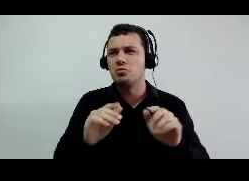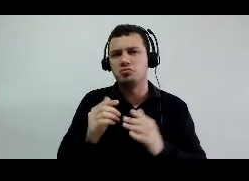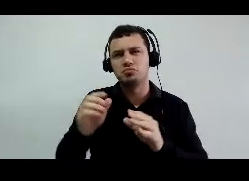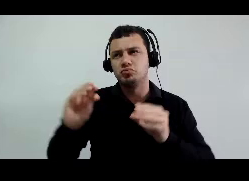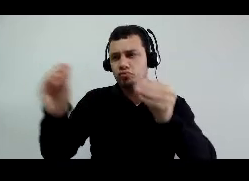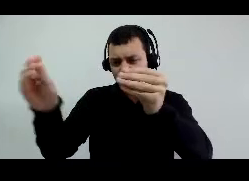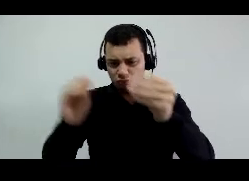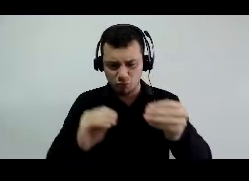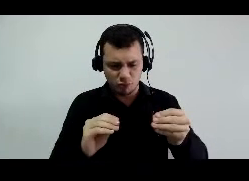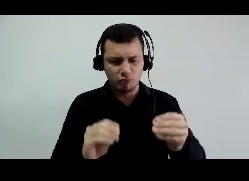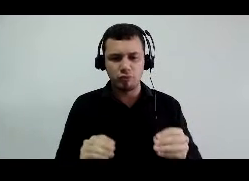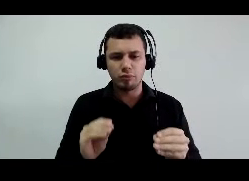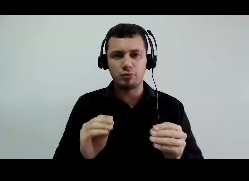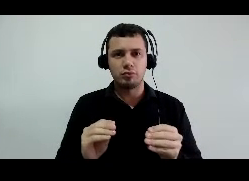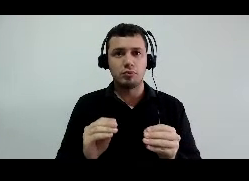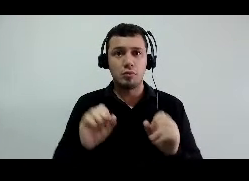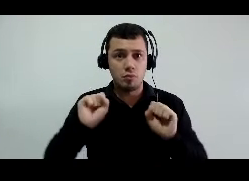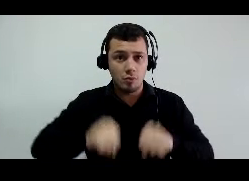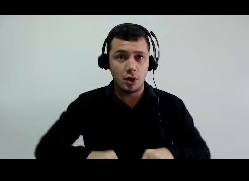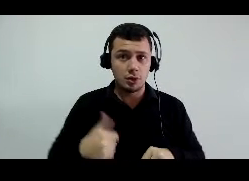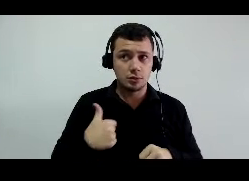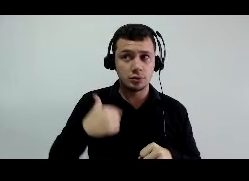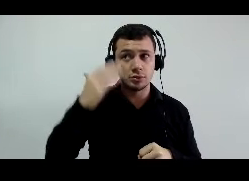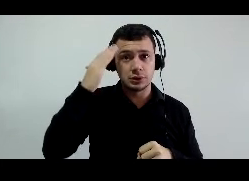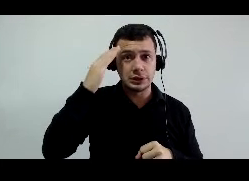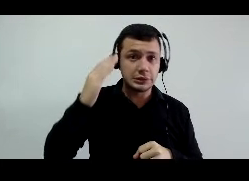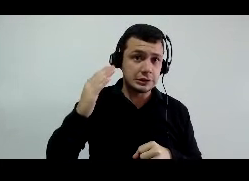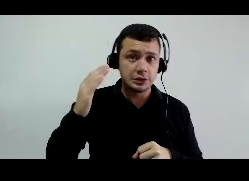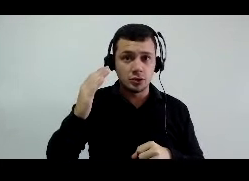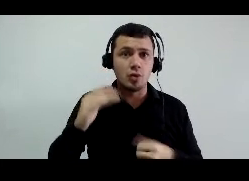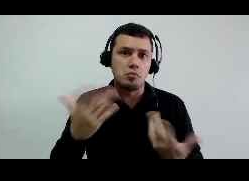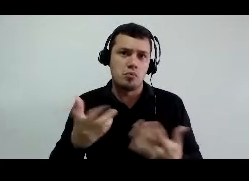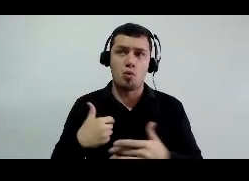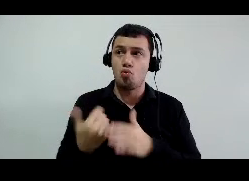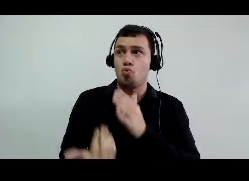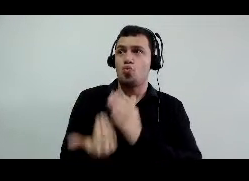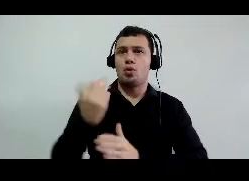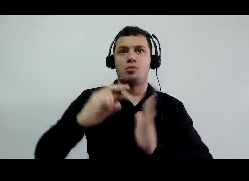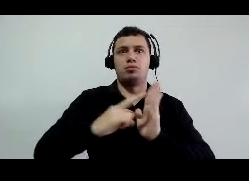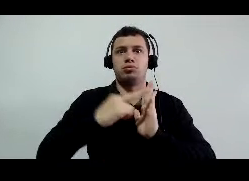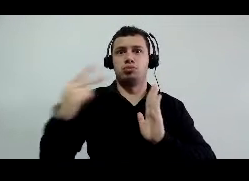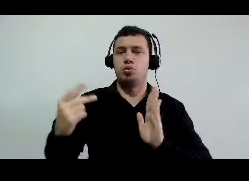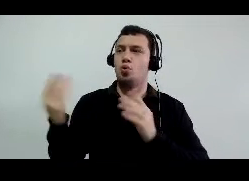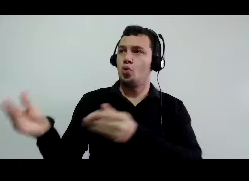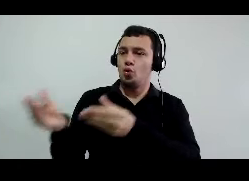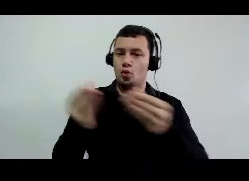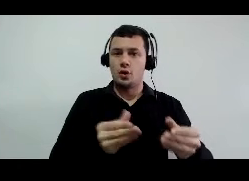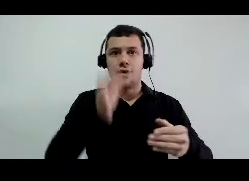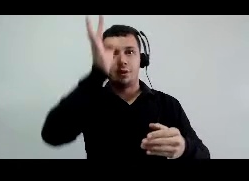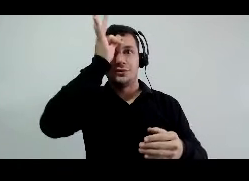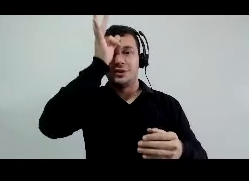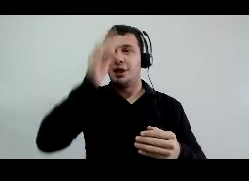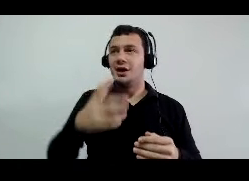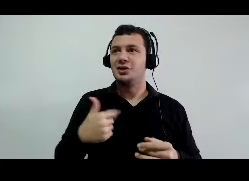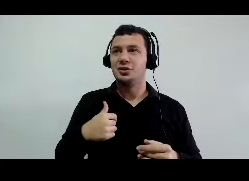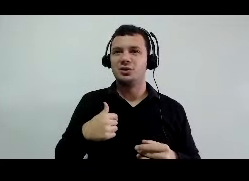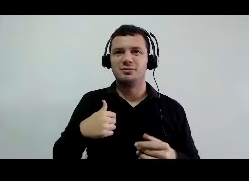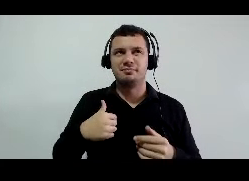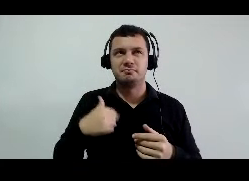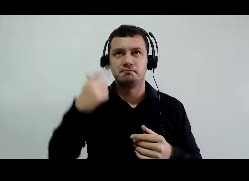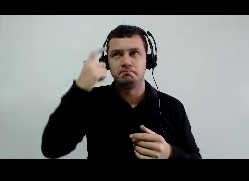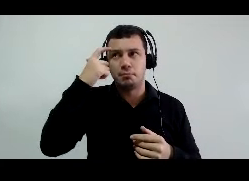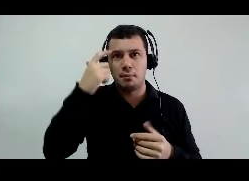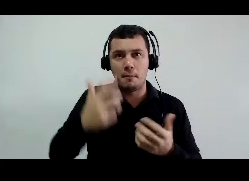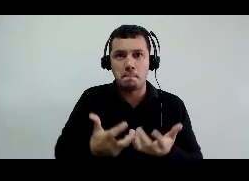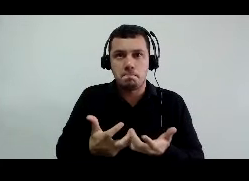última tecnología puede ser muy buena, pero si yo no estoy entrenado para utilizar esa tecnología efectivamente, que voy a